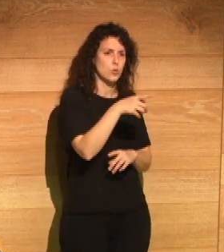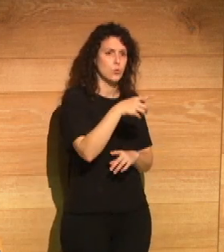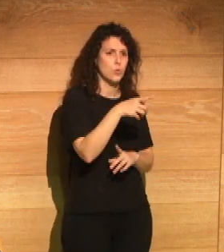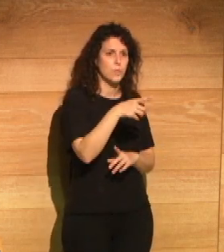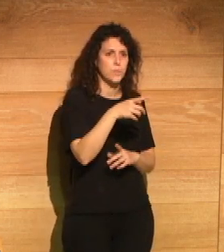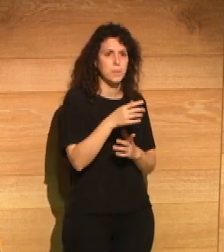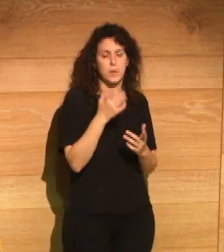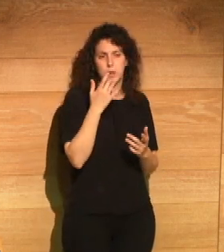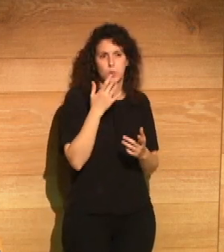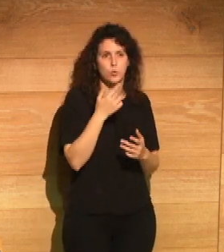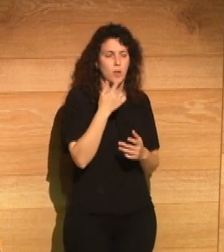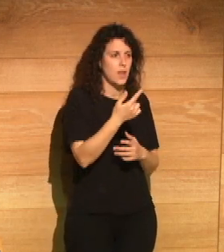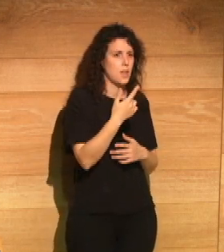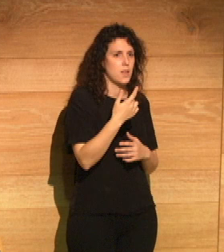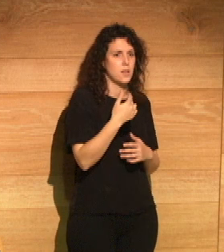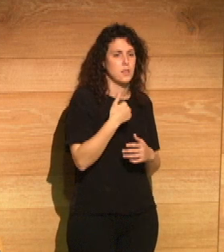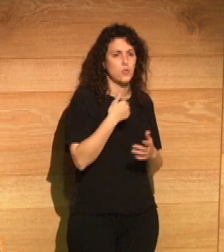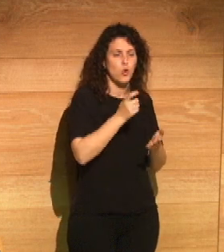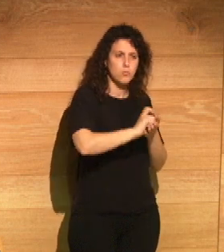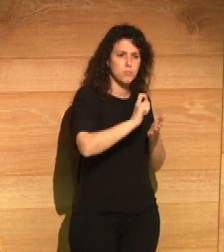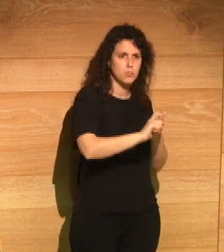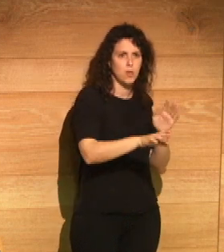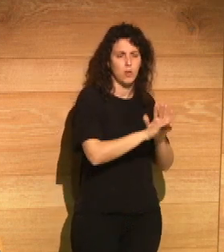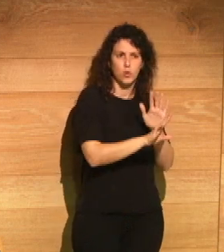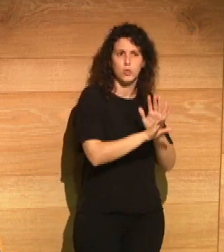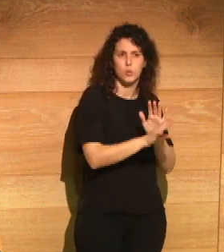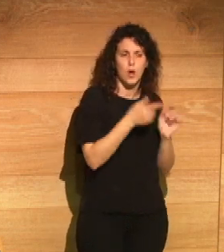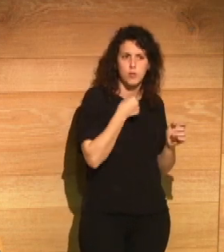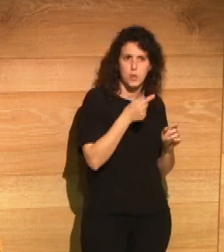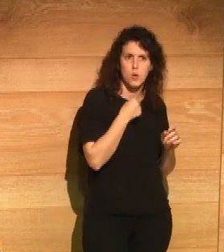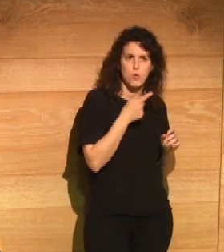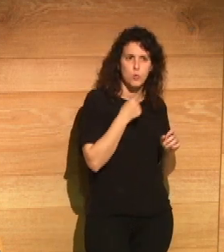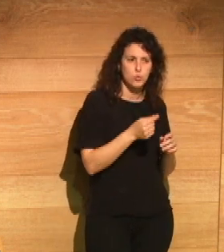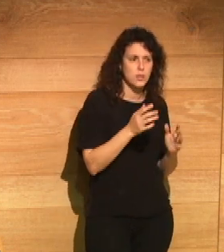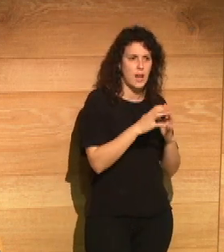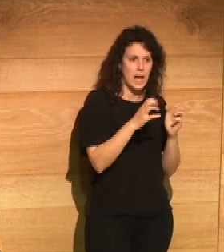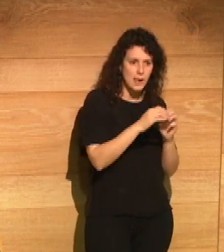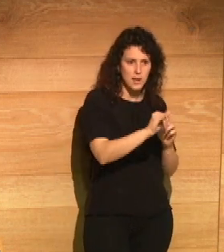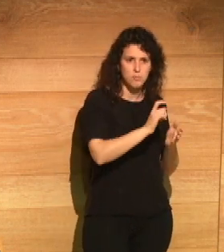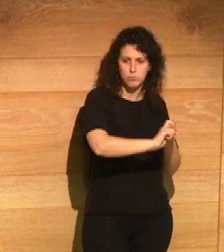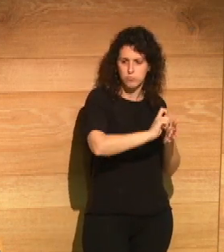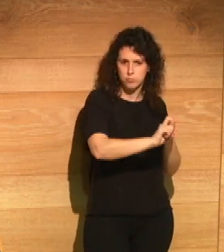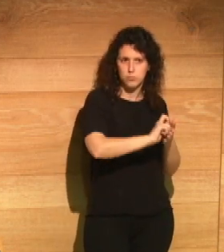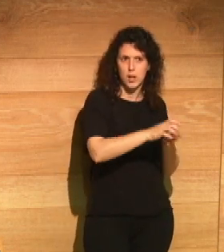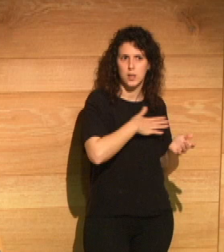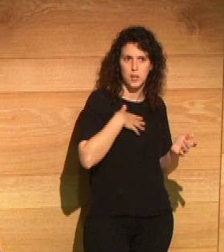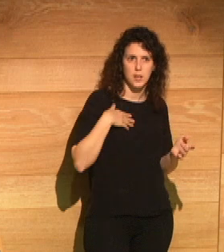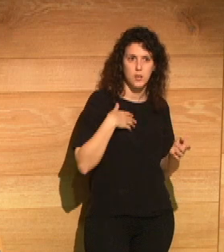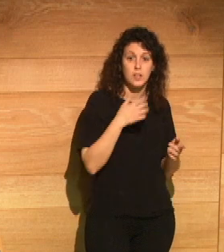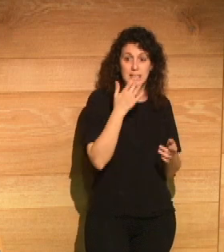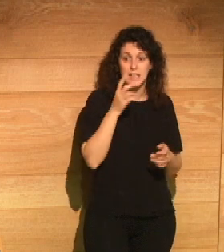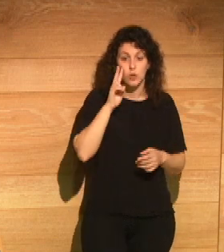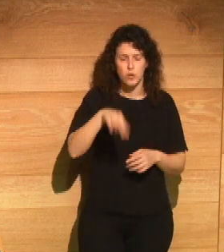o sea, uno puede negarlo y decir yo voy a seguir escribiendo lo mismo y lo que me gusta y lo que tengo ganas? Cuando hay un